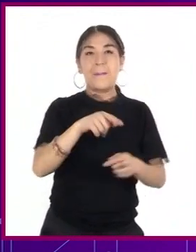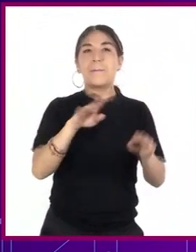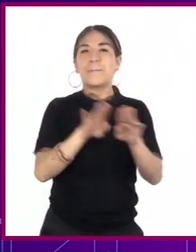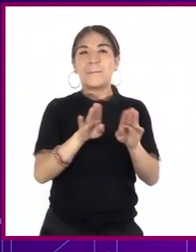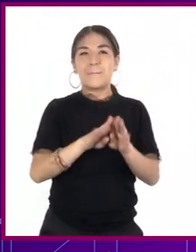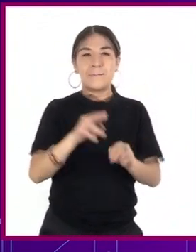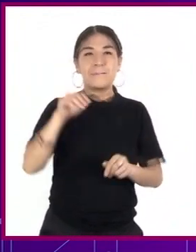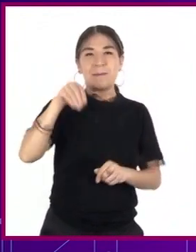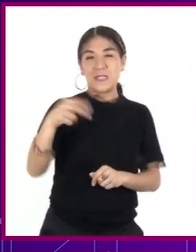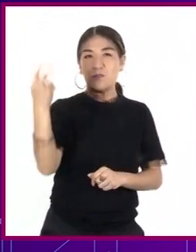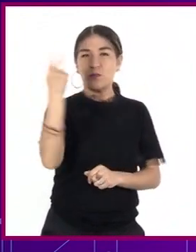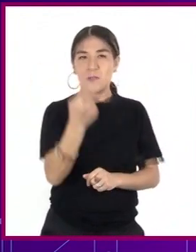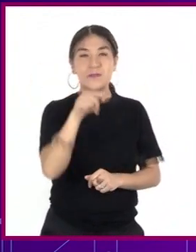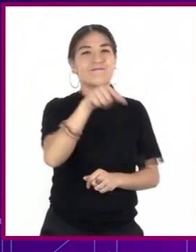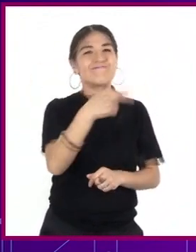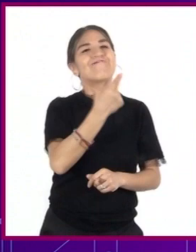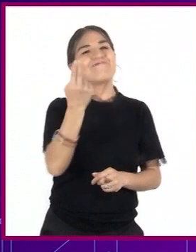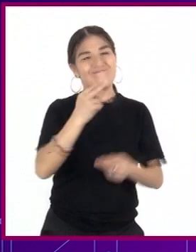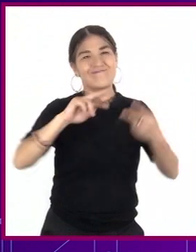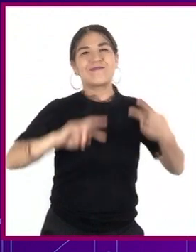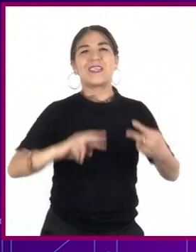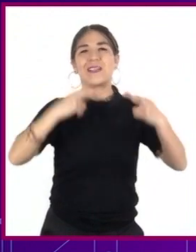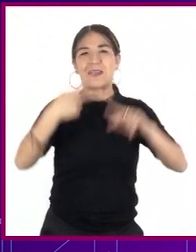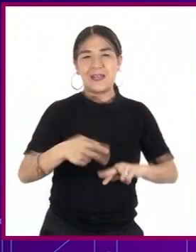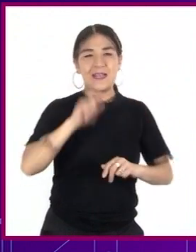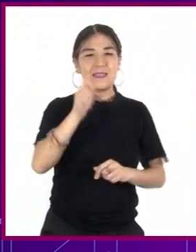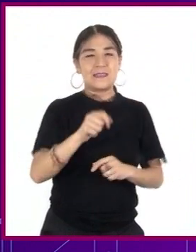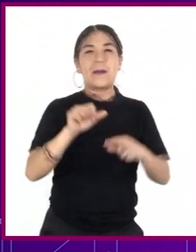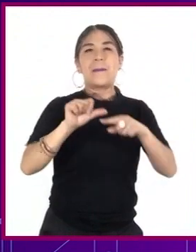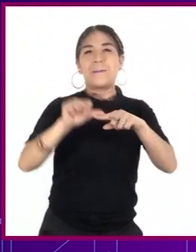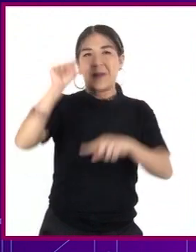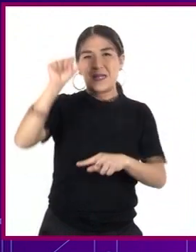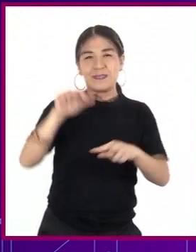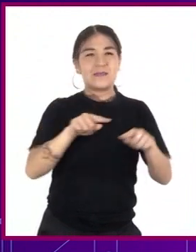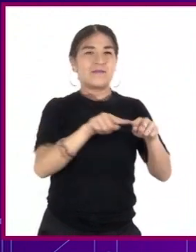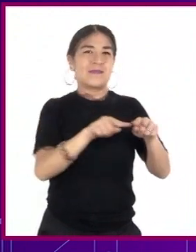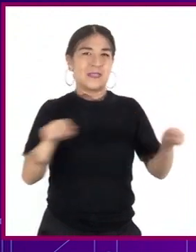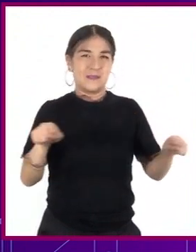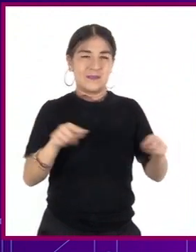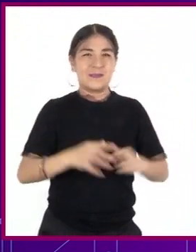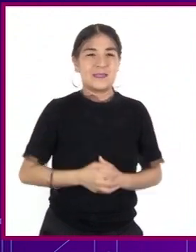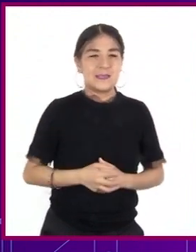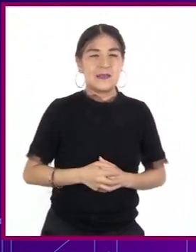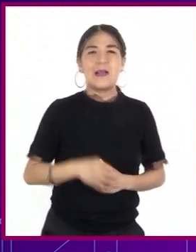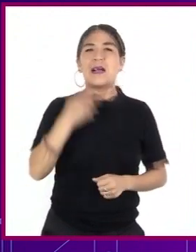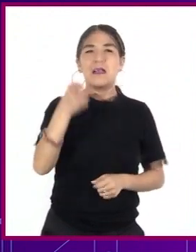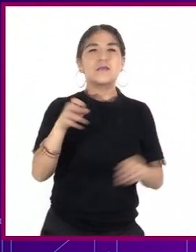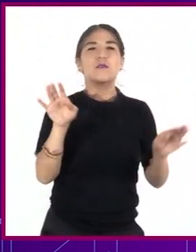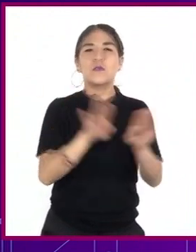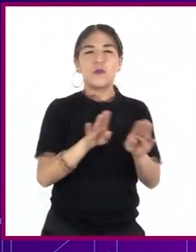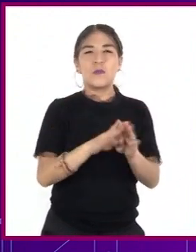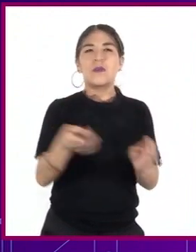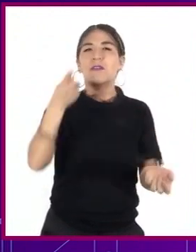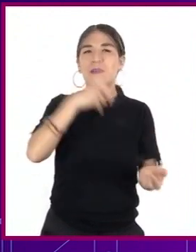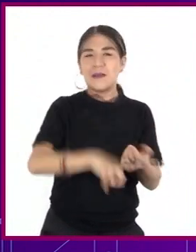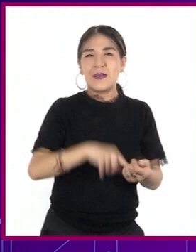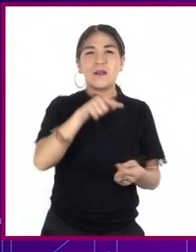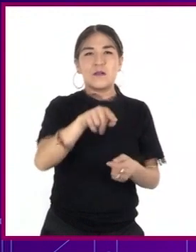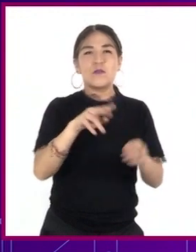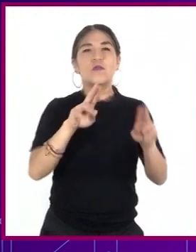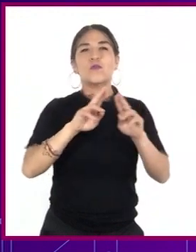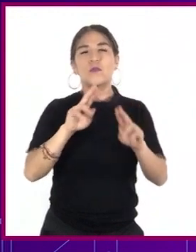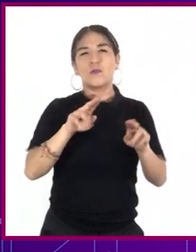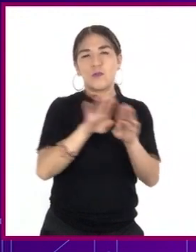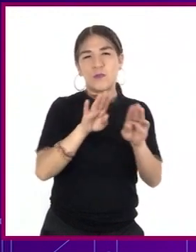necesitamos convertir las medidas de la base y la altura. que están dadas en unidades del